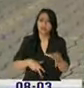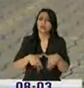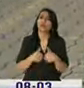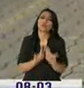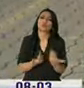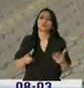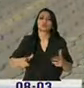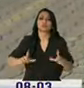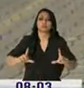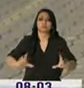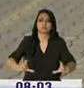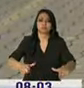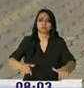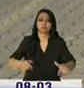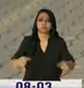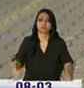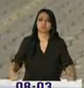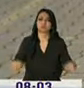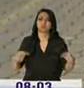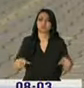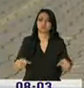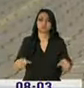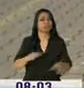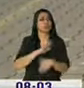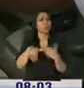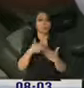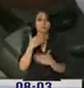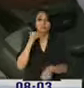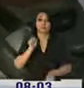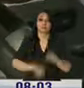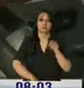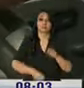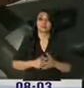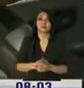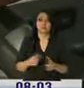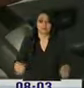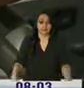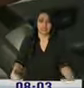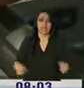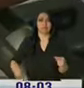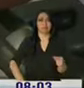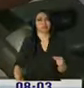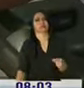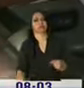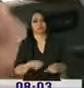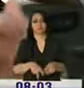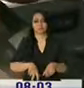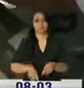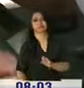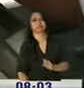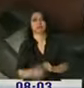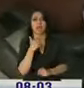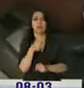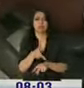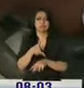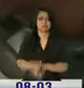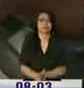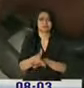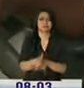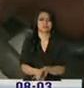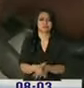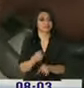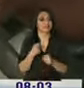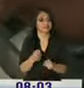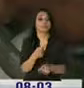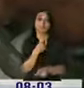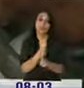los paquetes, las hojas, todo eso. Revienta la llanta porque usted ve que es fierro y ahí se cae, se revienta las llantas. Entonces